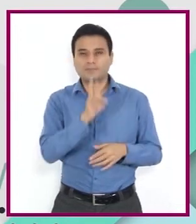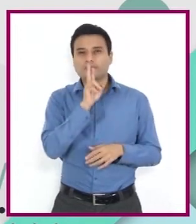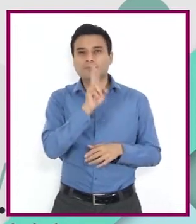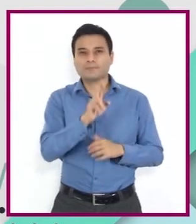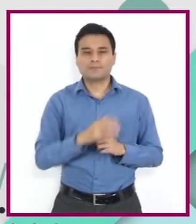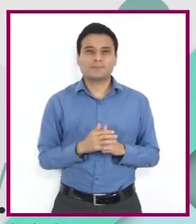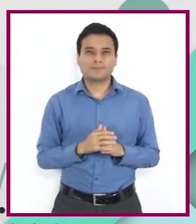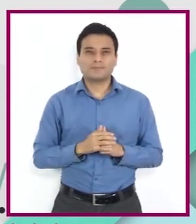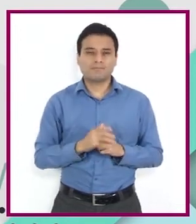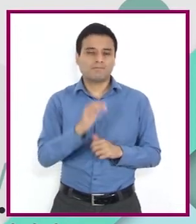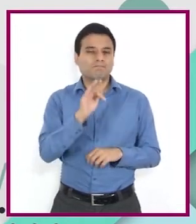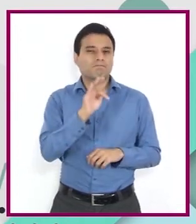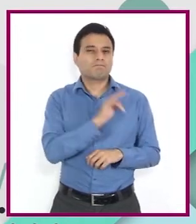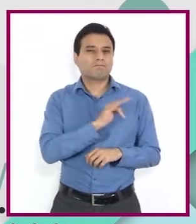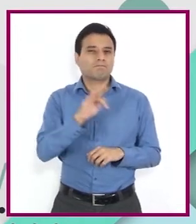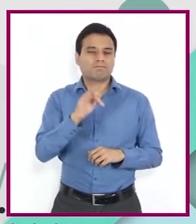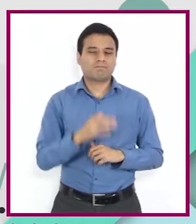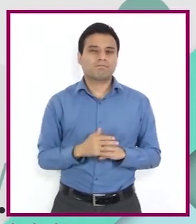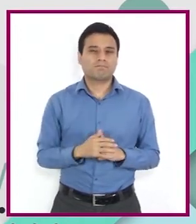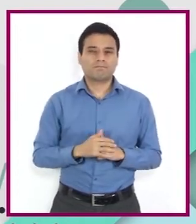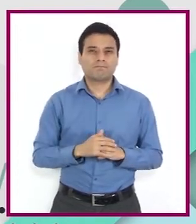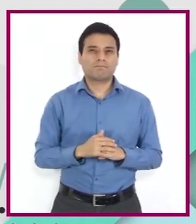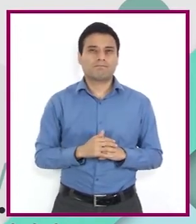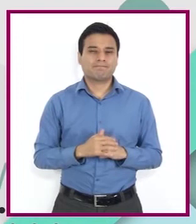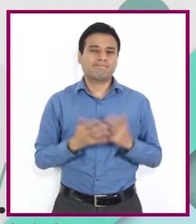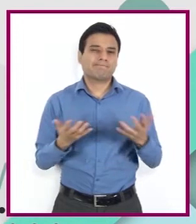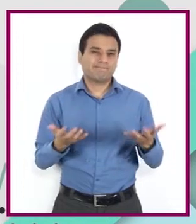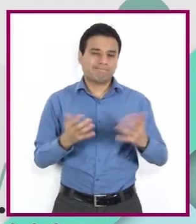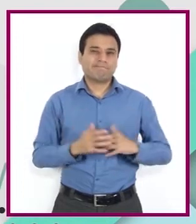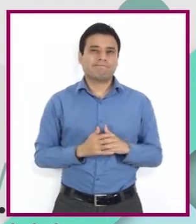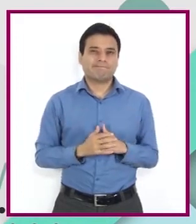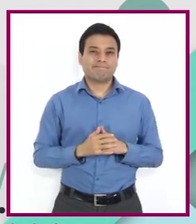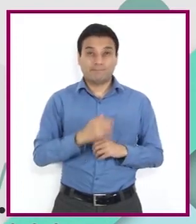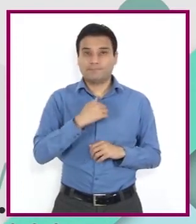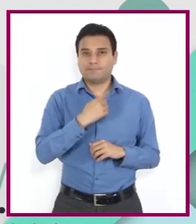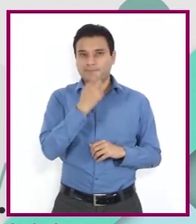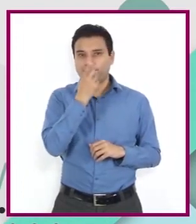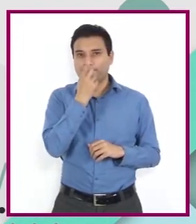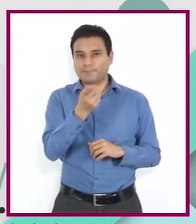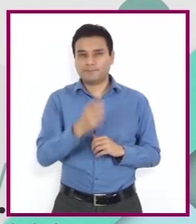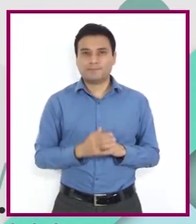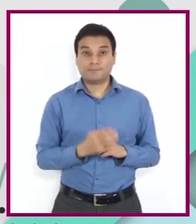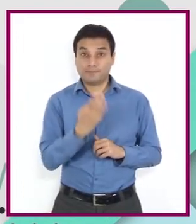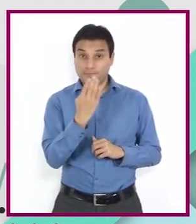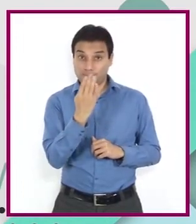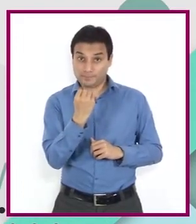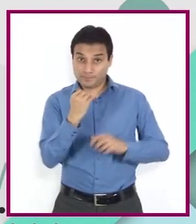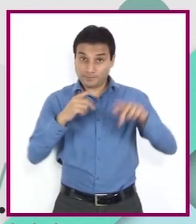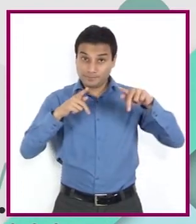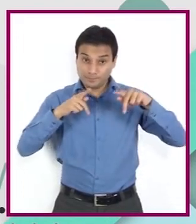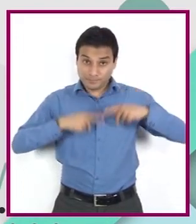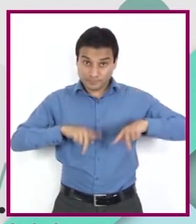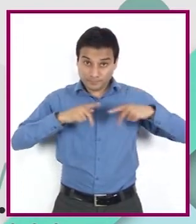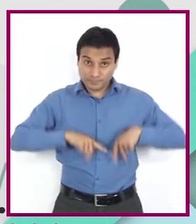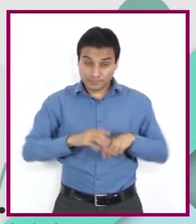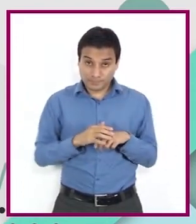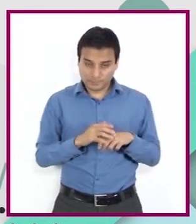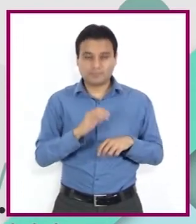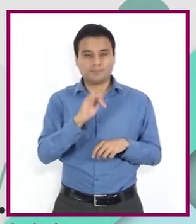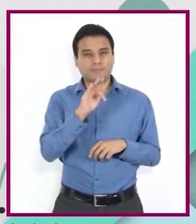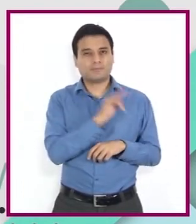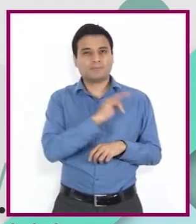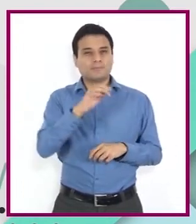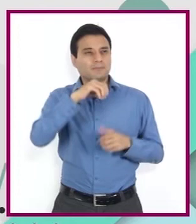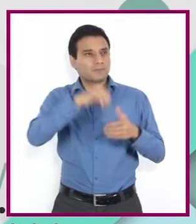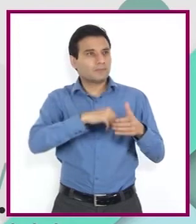y dar solución al problema. Entonces, podemos decir que 9 personas serían necesarias para pintar el